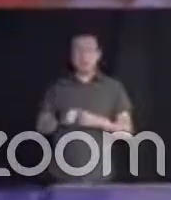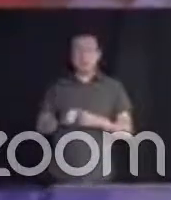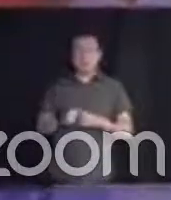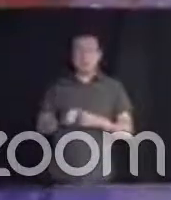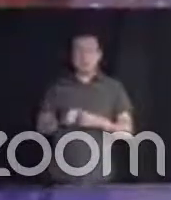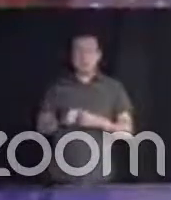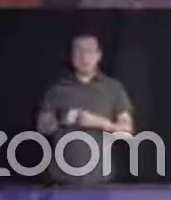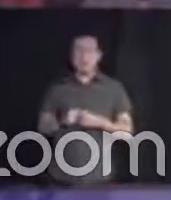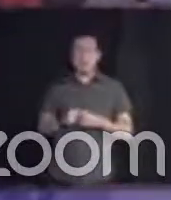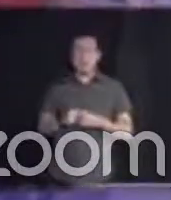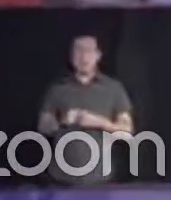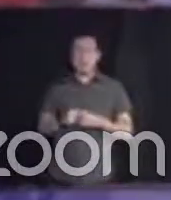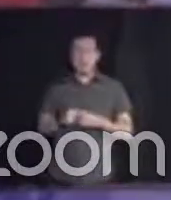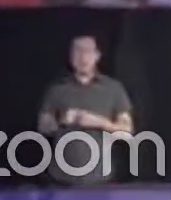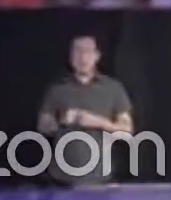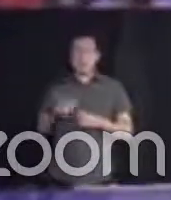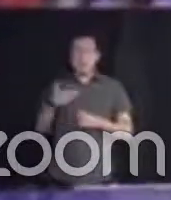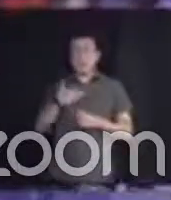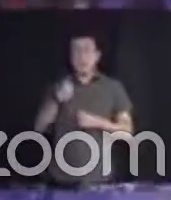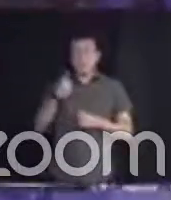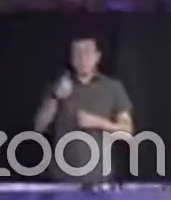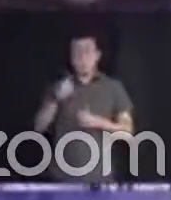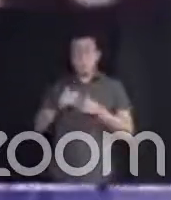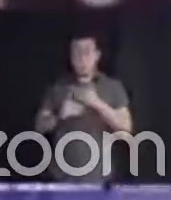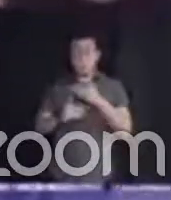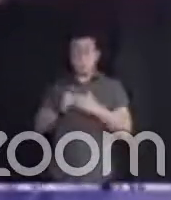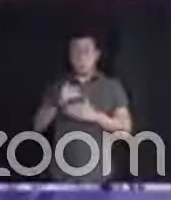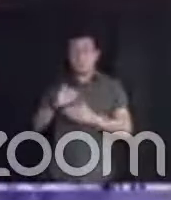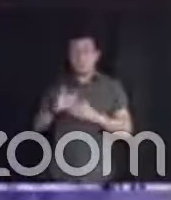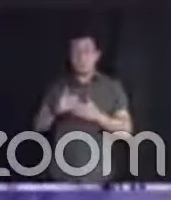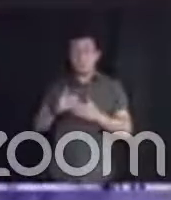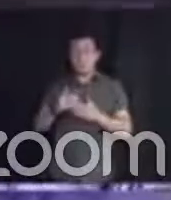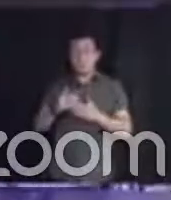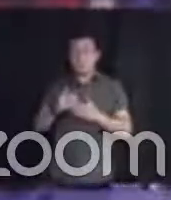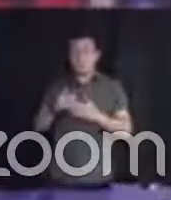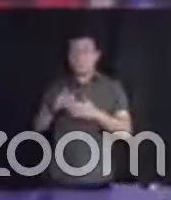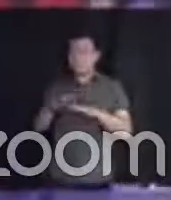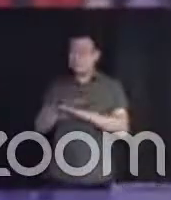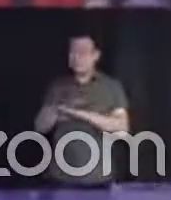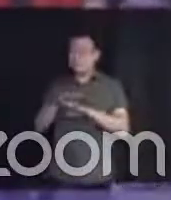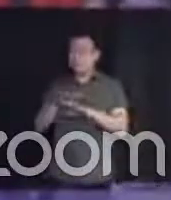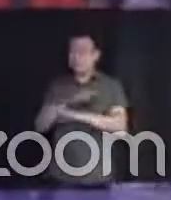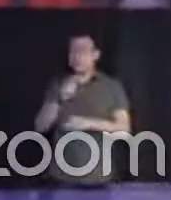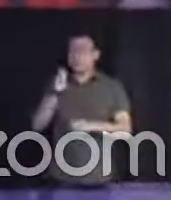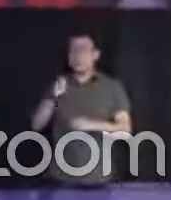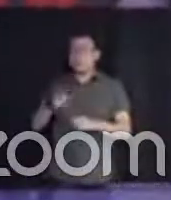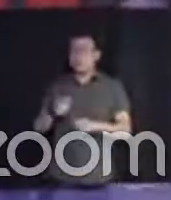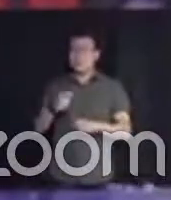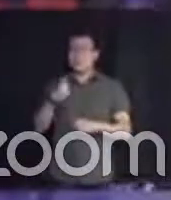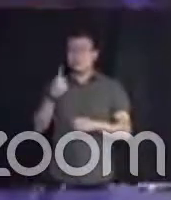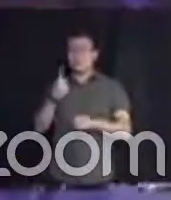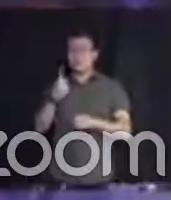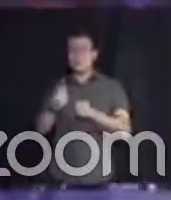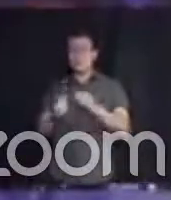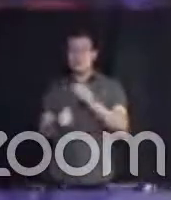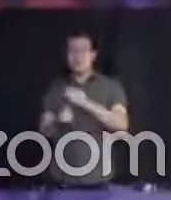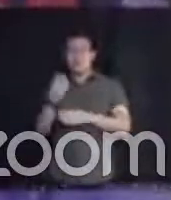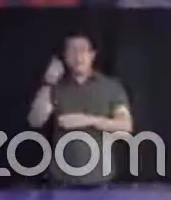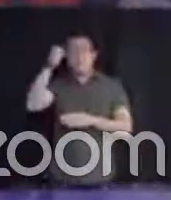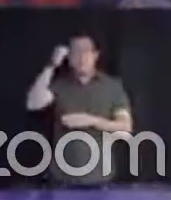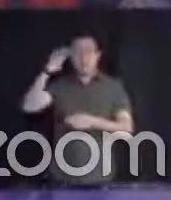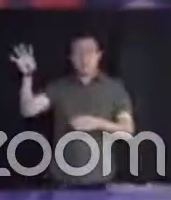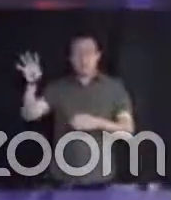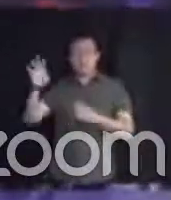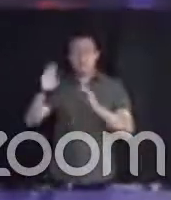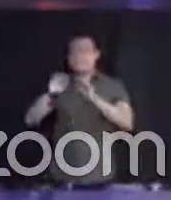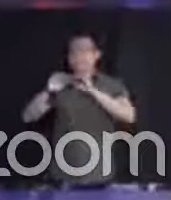Estamos en un proceso de cambio, en un proceso muy fuerte de un nuevo OmniLife y lo tenemos bien